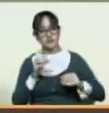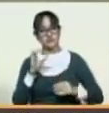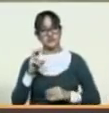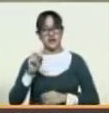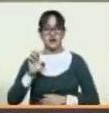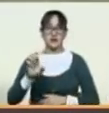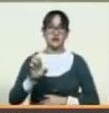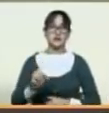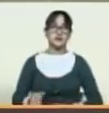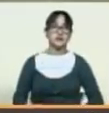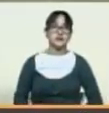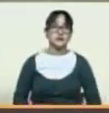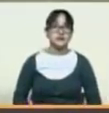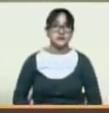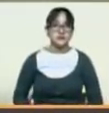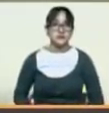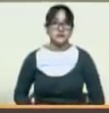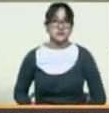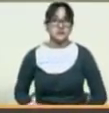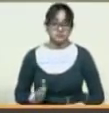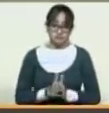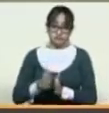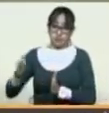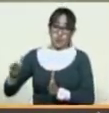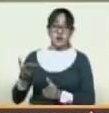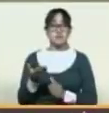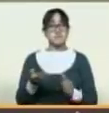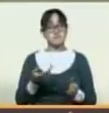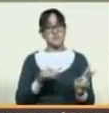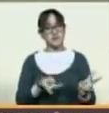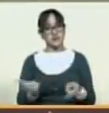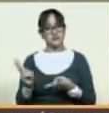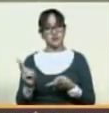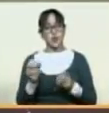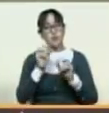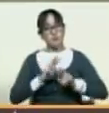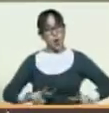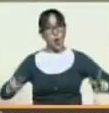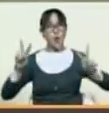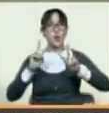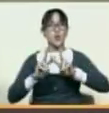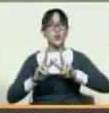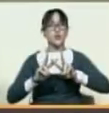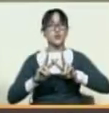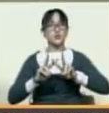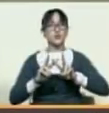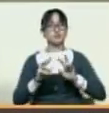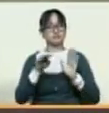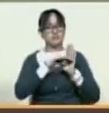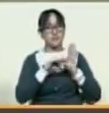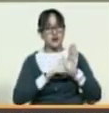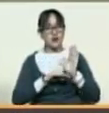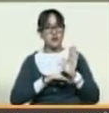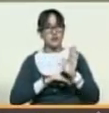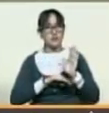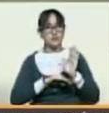Nacional Electoral. Nosotros extendimos la invitación y las Naciones Unidas de acuerdo a